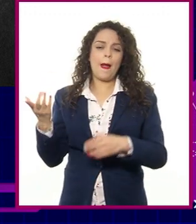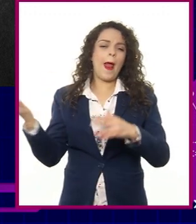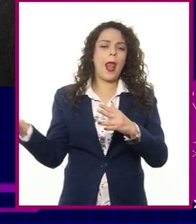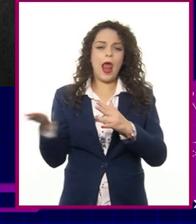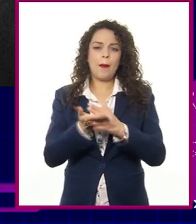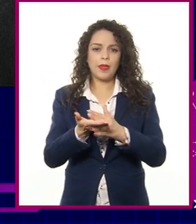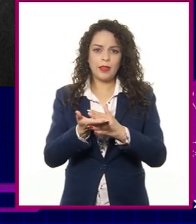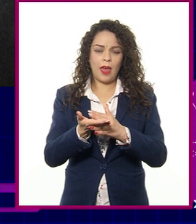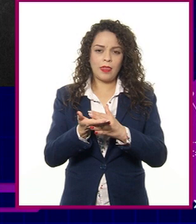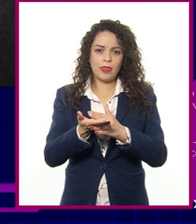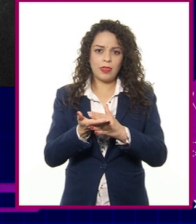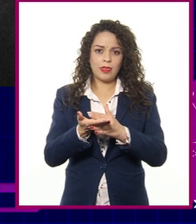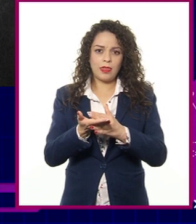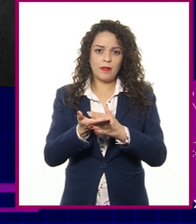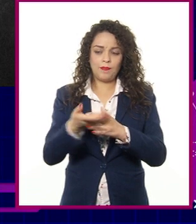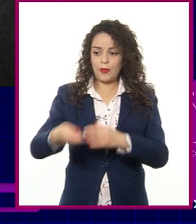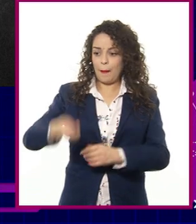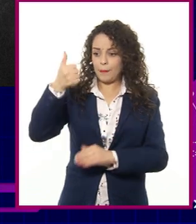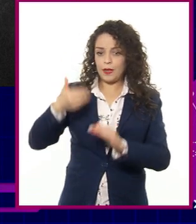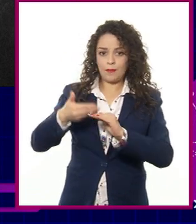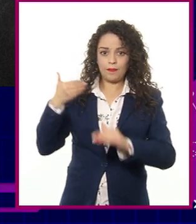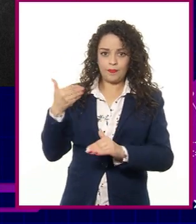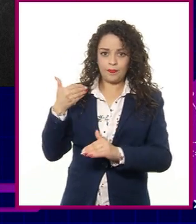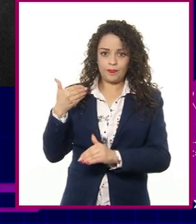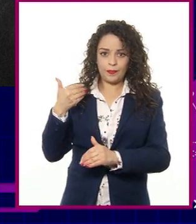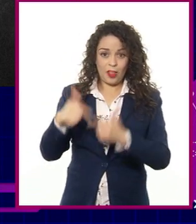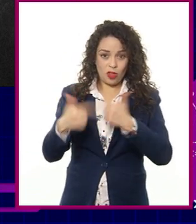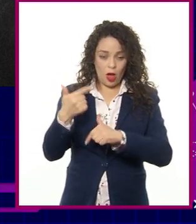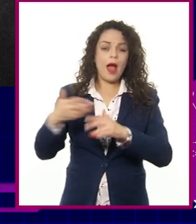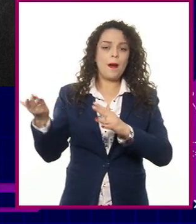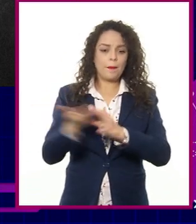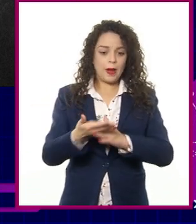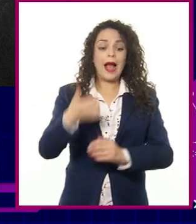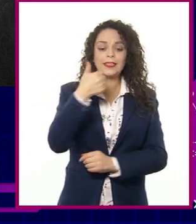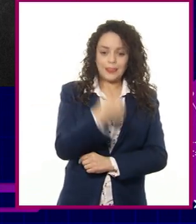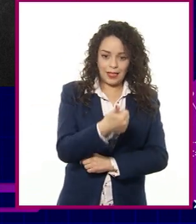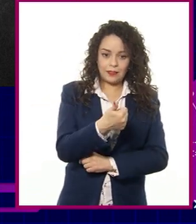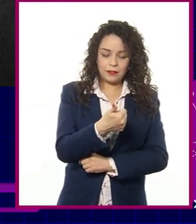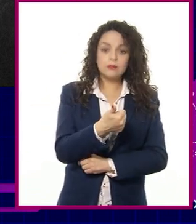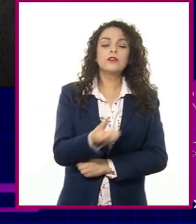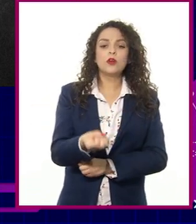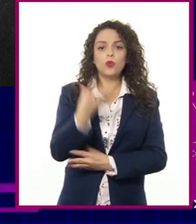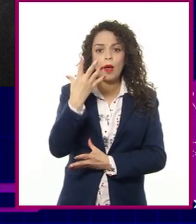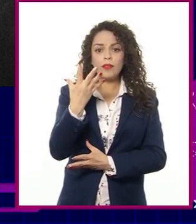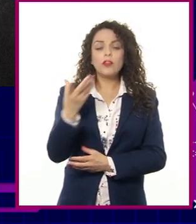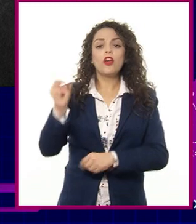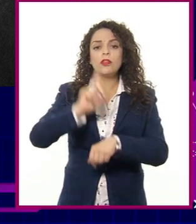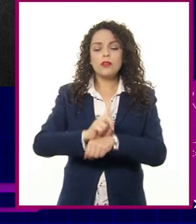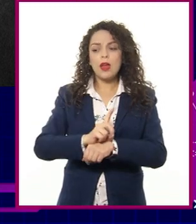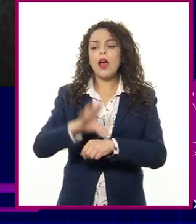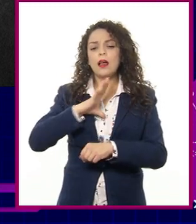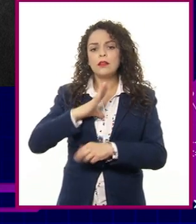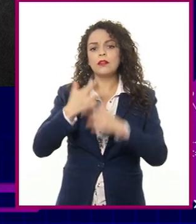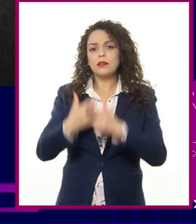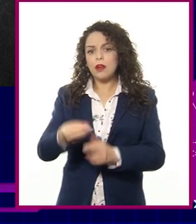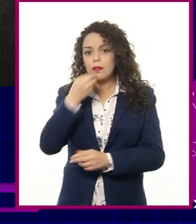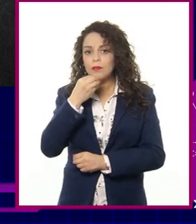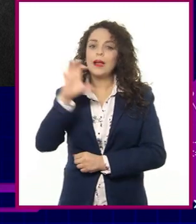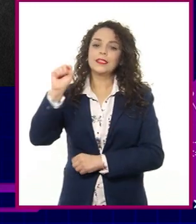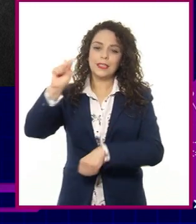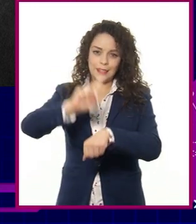de vacas. Entonces aumentará al doble el número de días que durará el alimento. Así, tenemos la